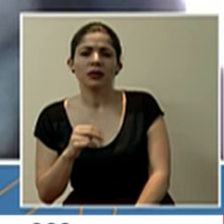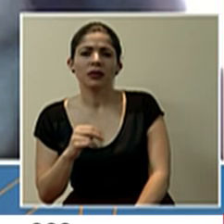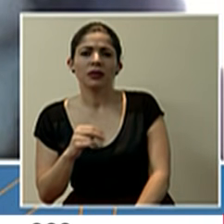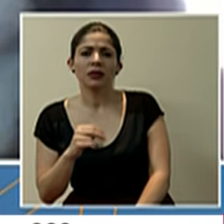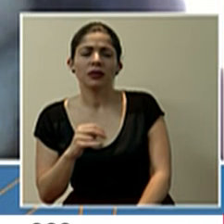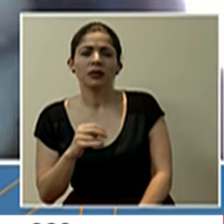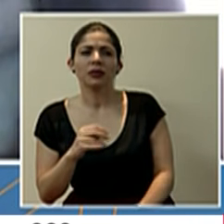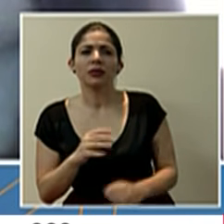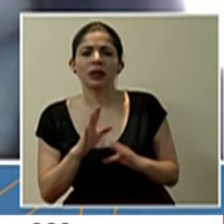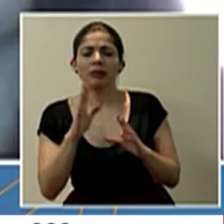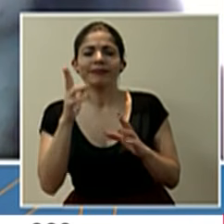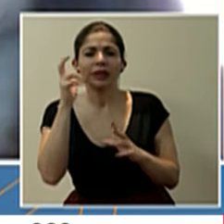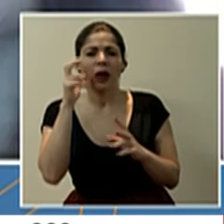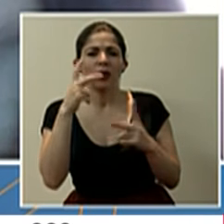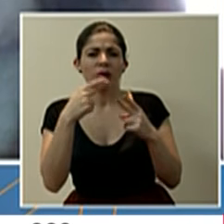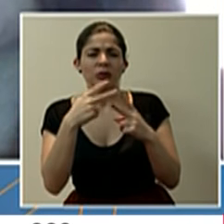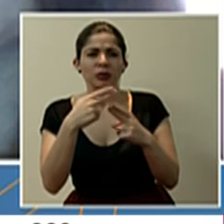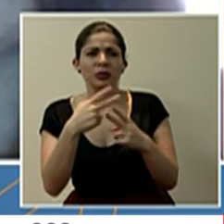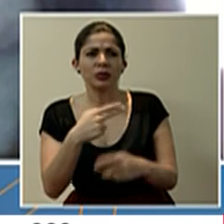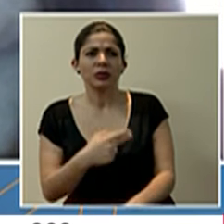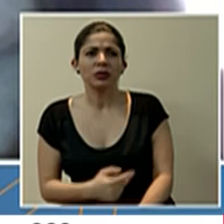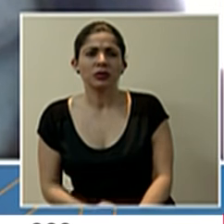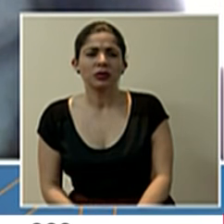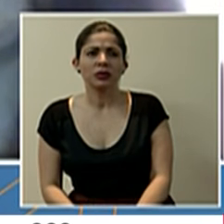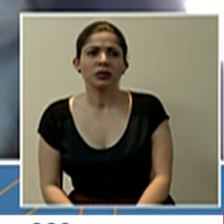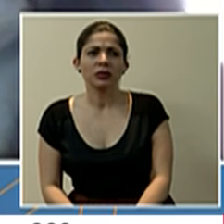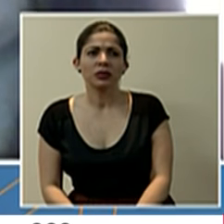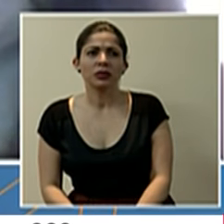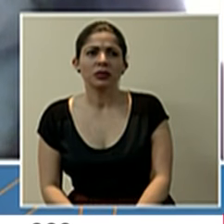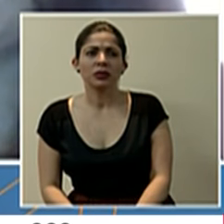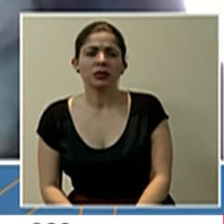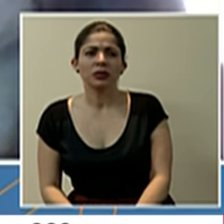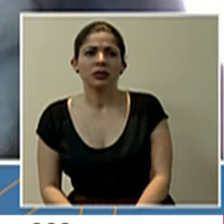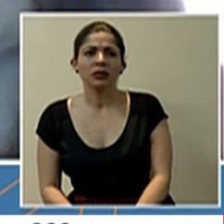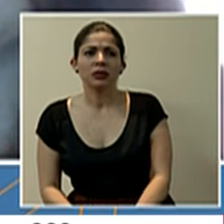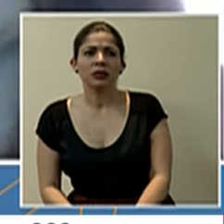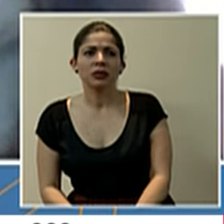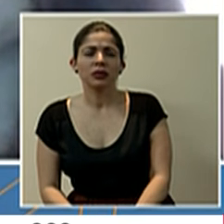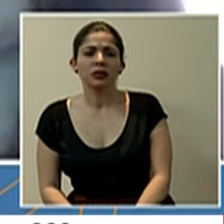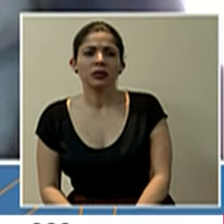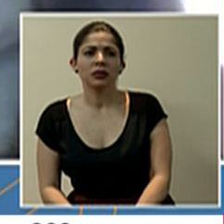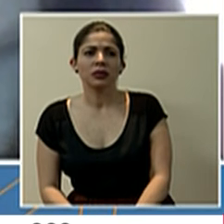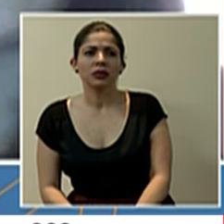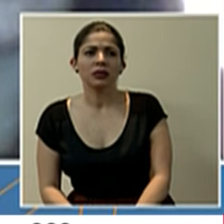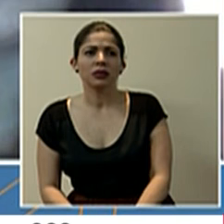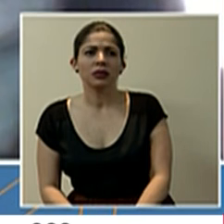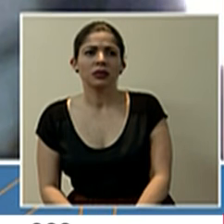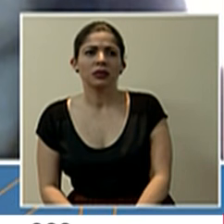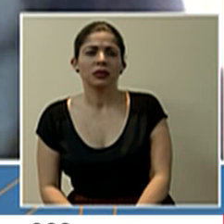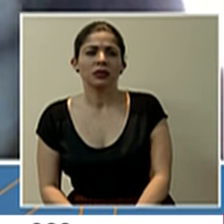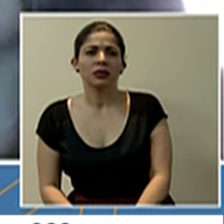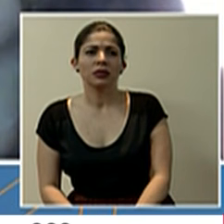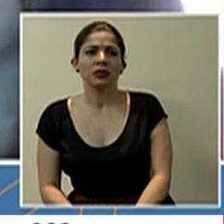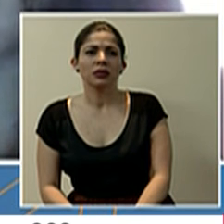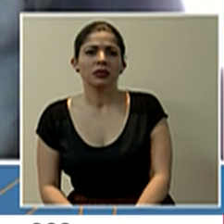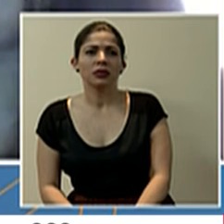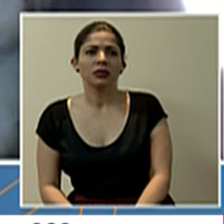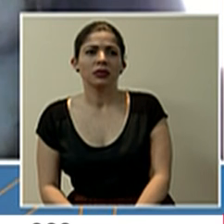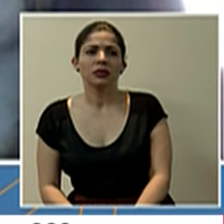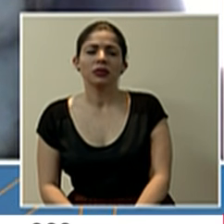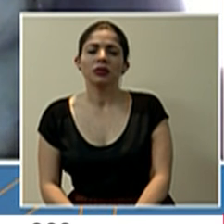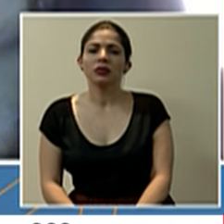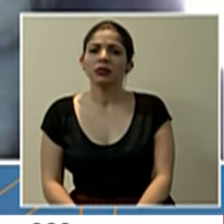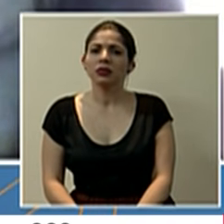subcomunicado respecto a las dosis de cada día, tenemos que decir que fueron 114 pruebas